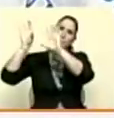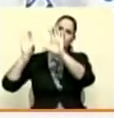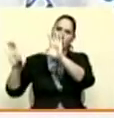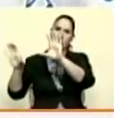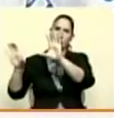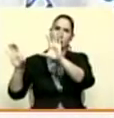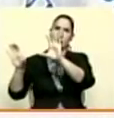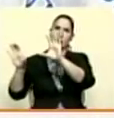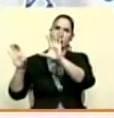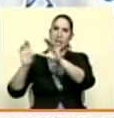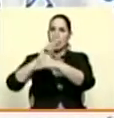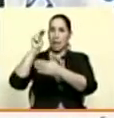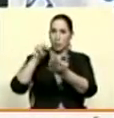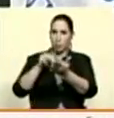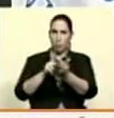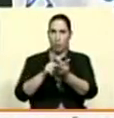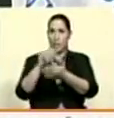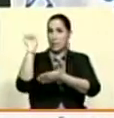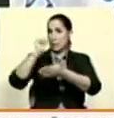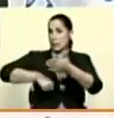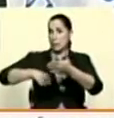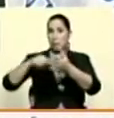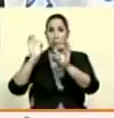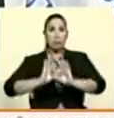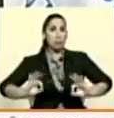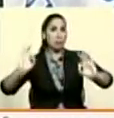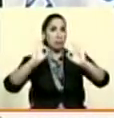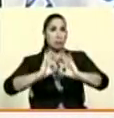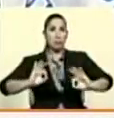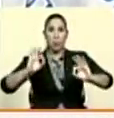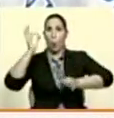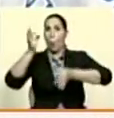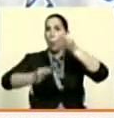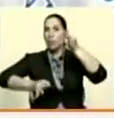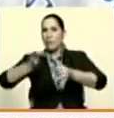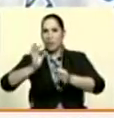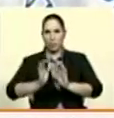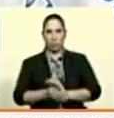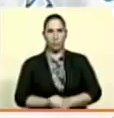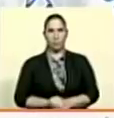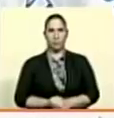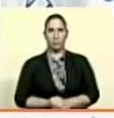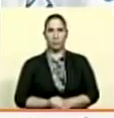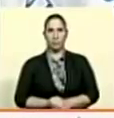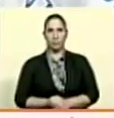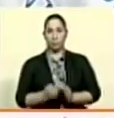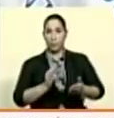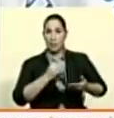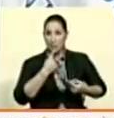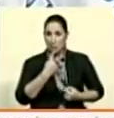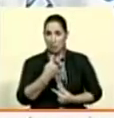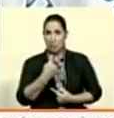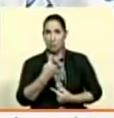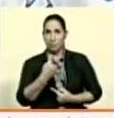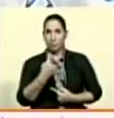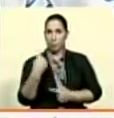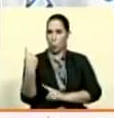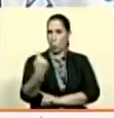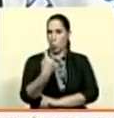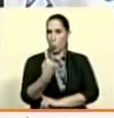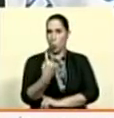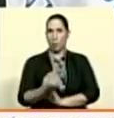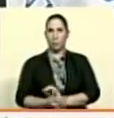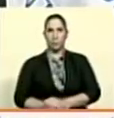y nacionales sin ningún tipo de justificación. Resuelve, único,